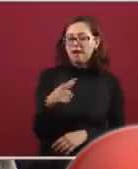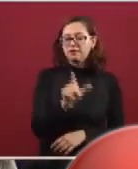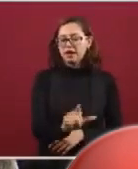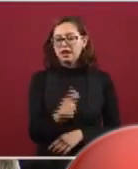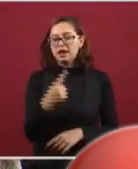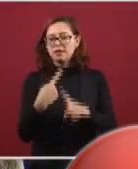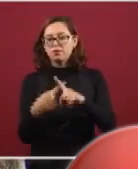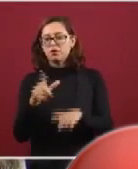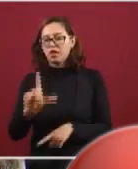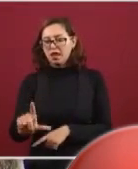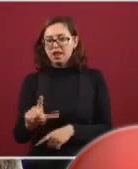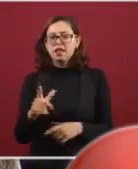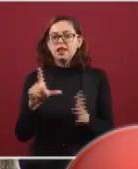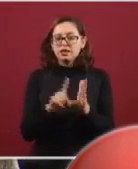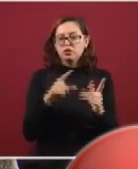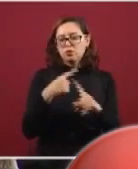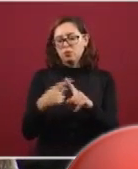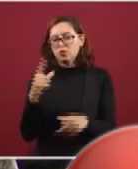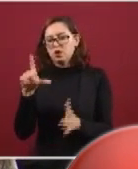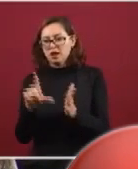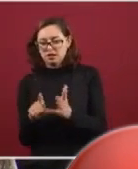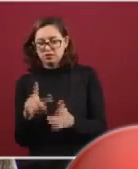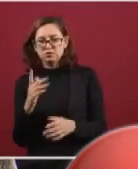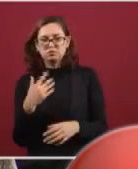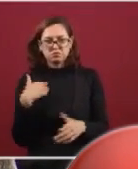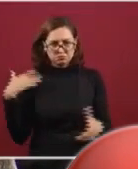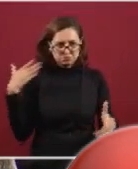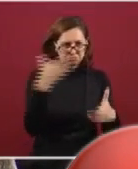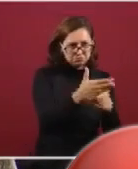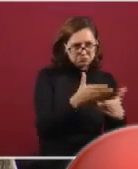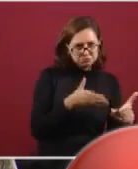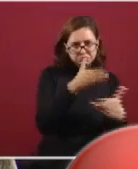por litro. En esta semana realizamos